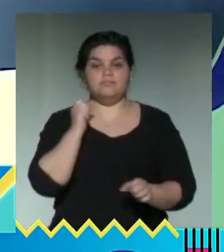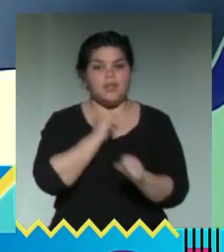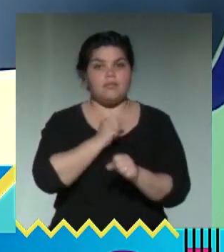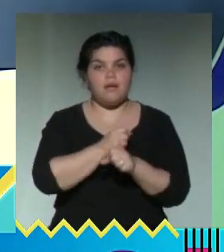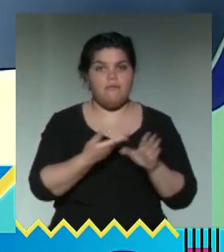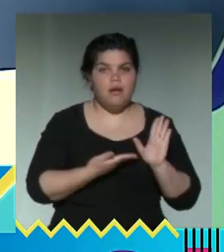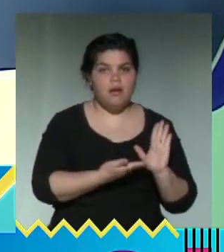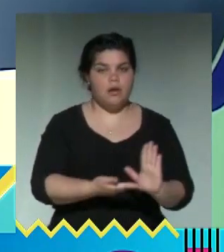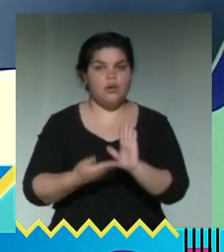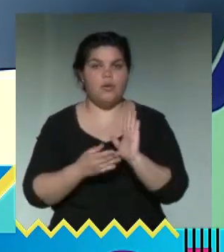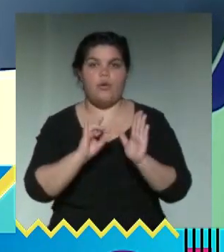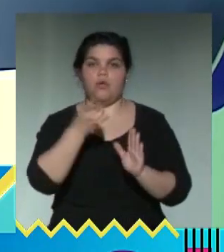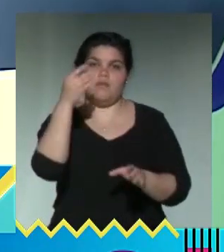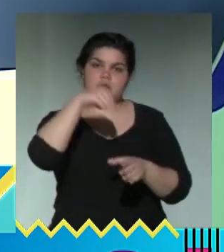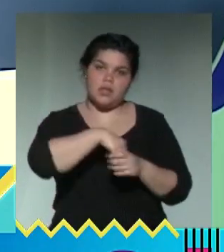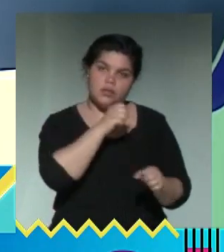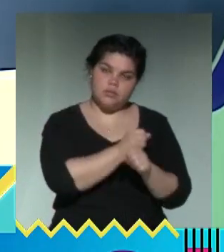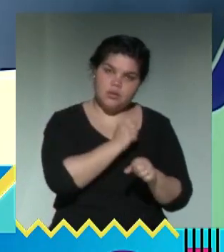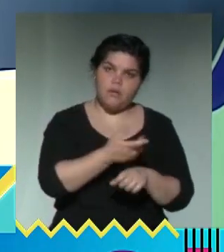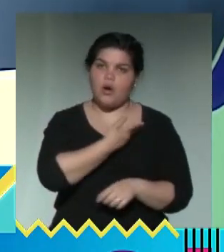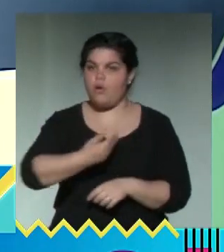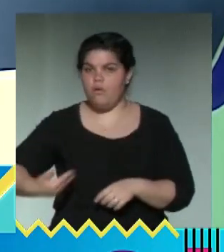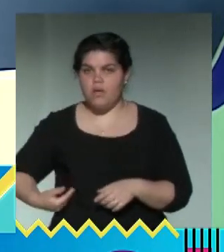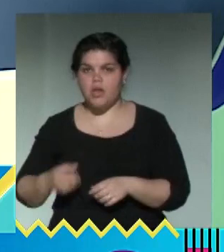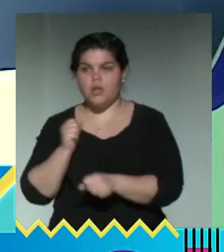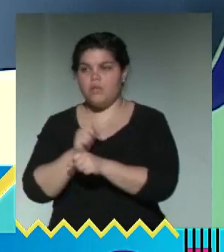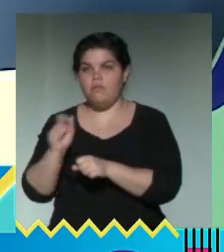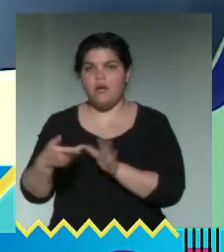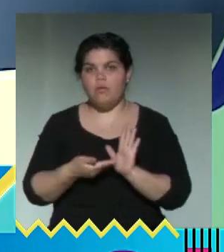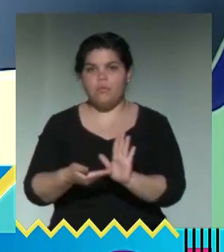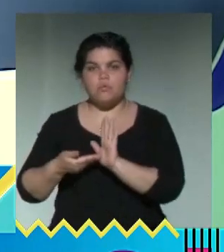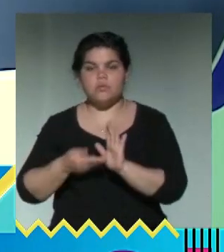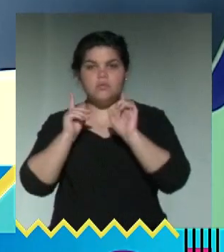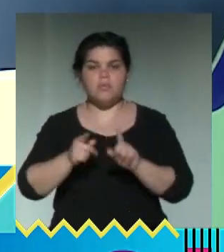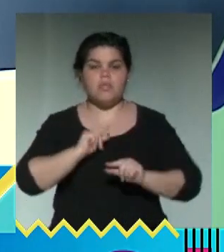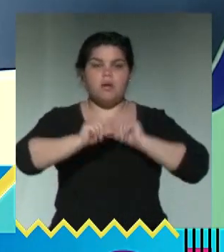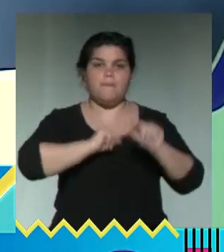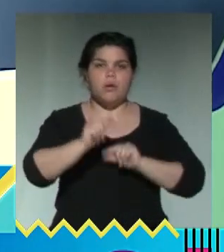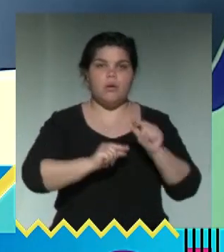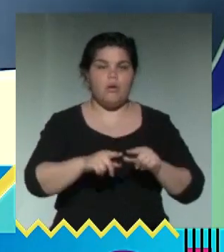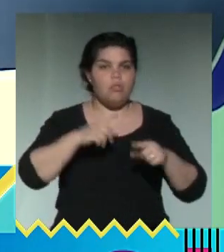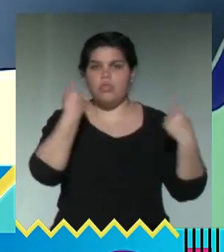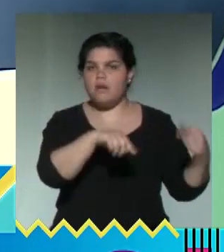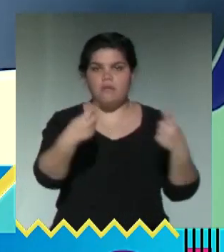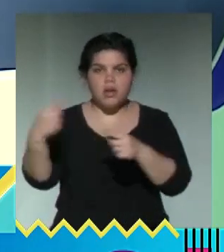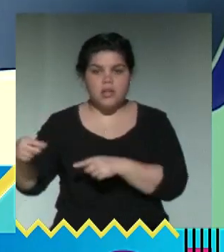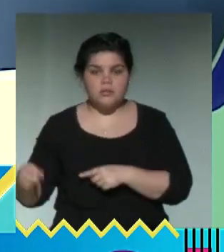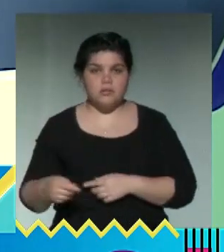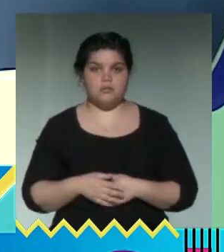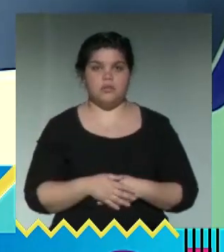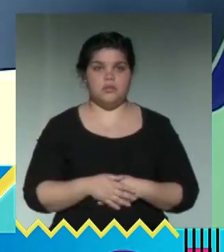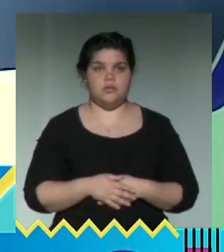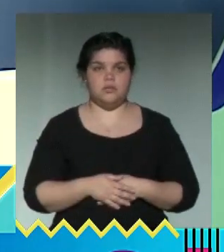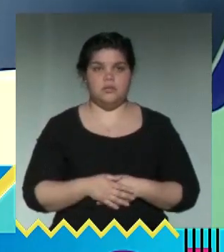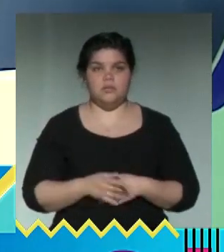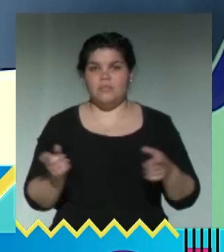trabajos que se hacen en la universidad, en el gobierno, seguir trabajando las opciones. Eso sería, después empezar de la escala más